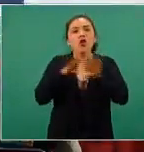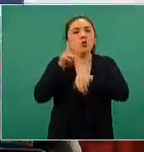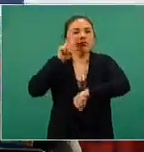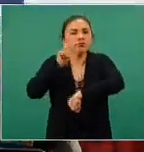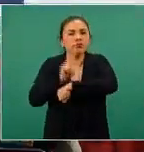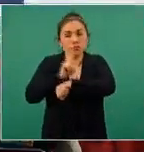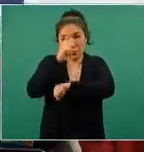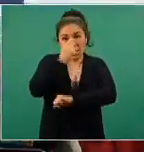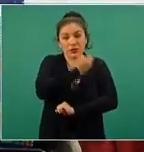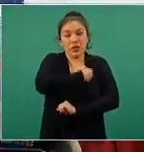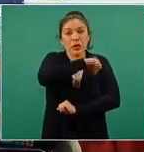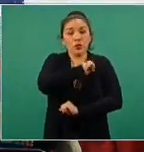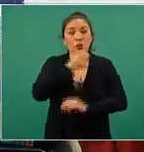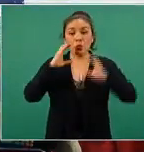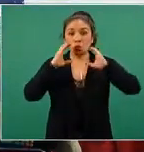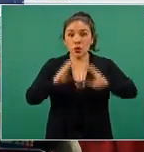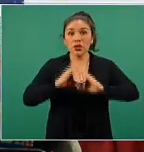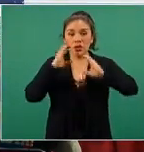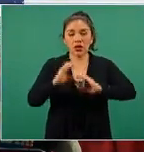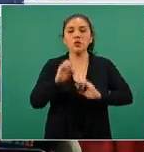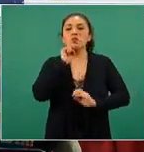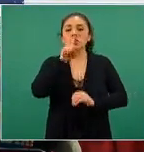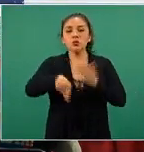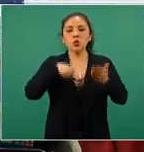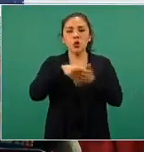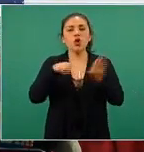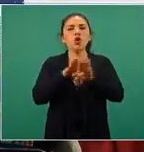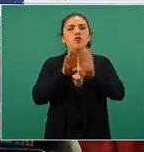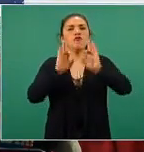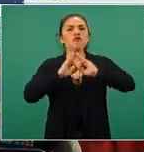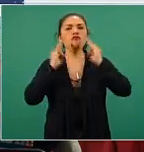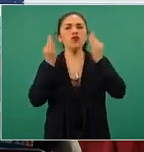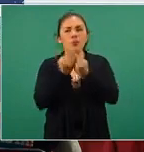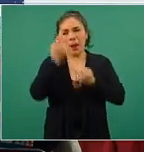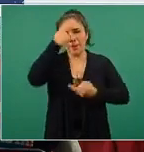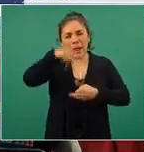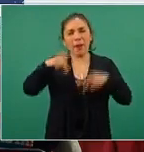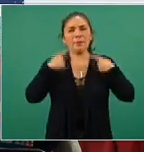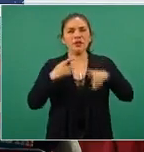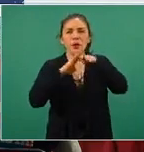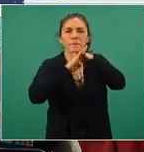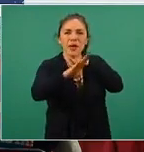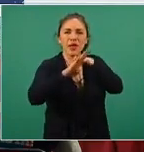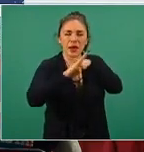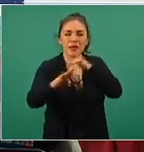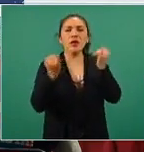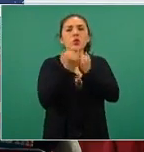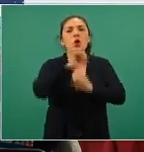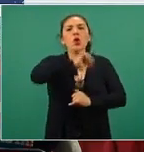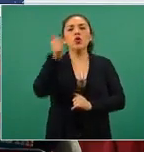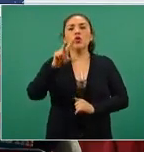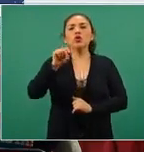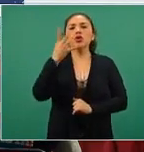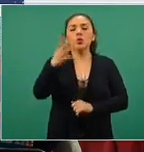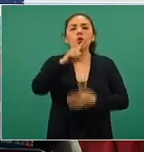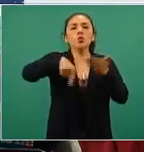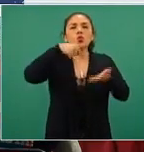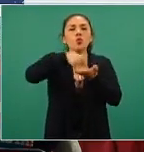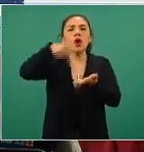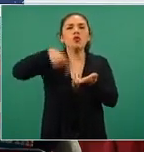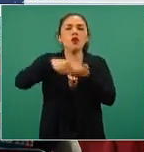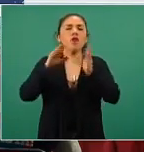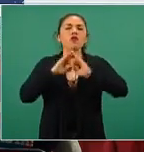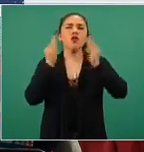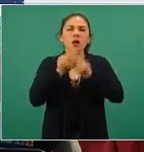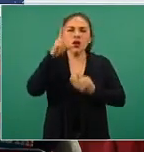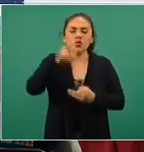sanitarios, tanto en los puntos formales de entrada de migrante como en los 84 puntos informales y en